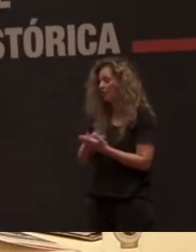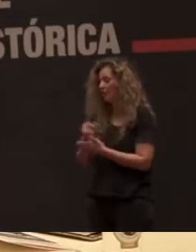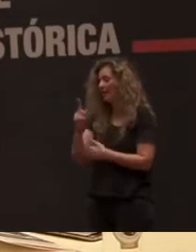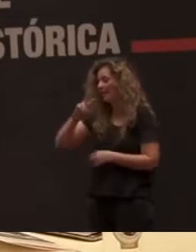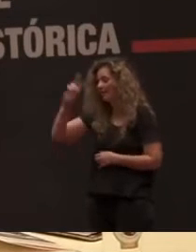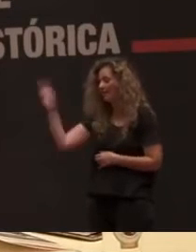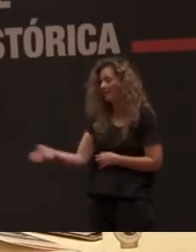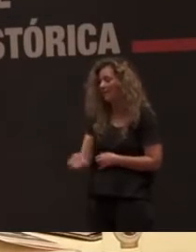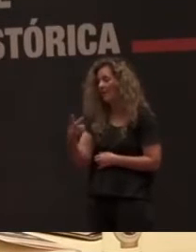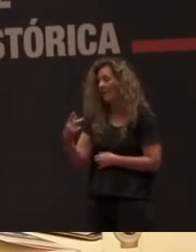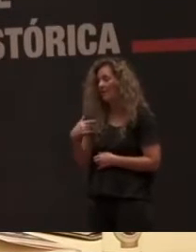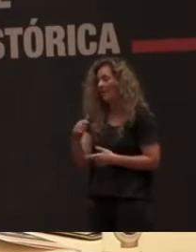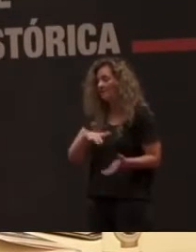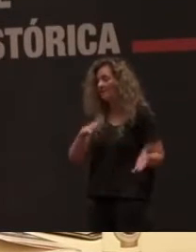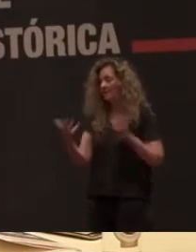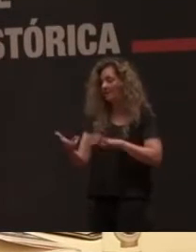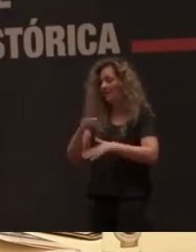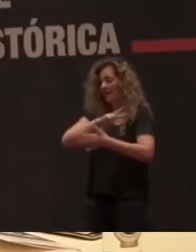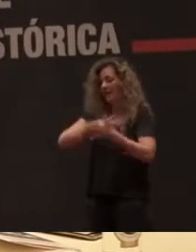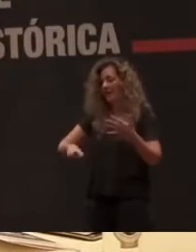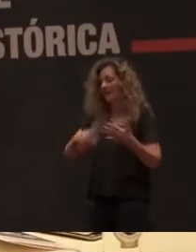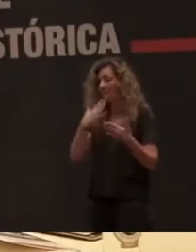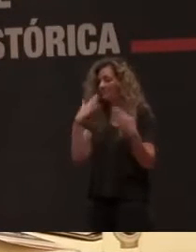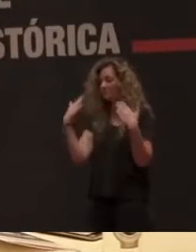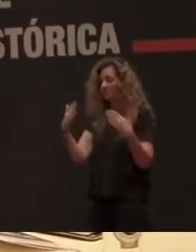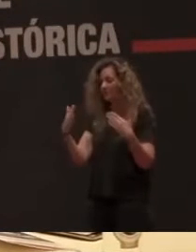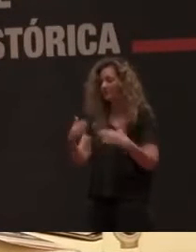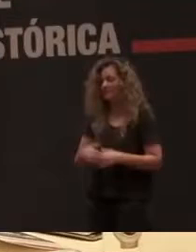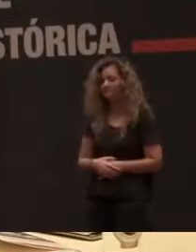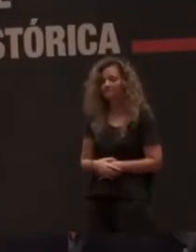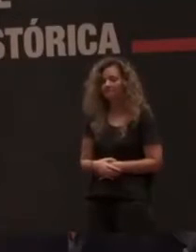o que foi a transición da democracia.